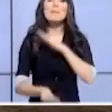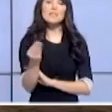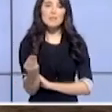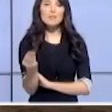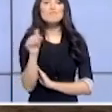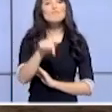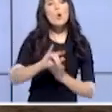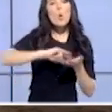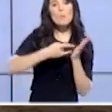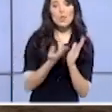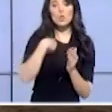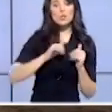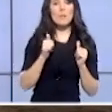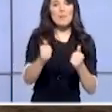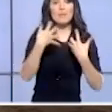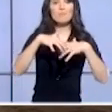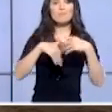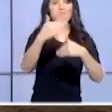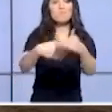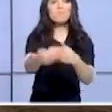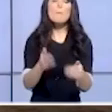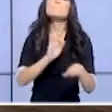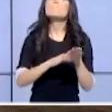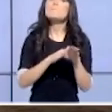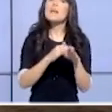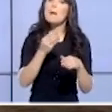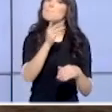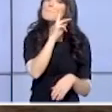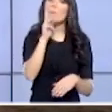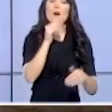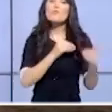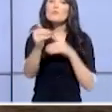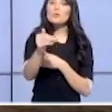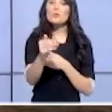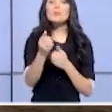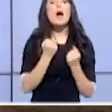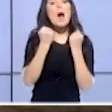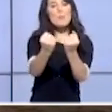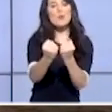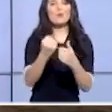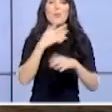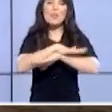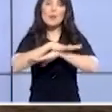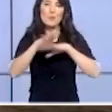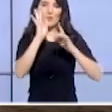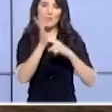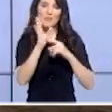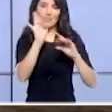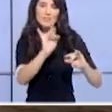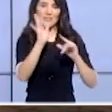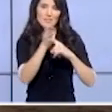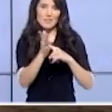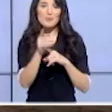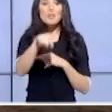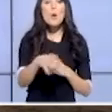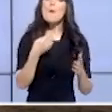apoyo a la maternidad un plan que hemos puesto en marcha para que las futuras madres cuenten con el respaldo del gobierno regional